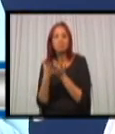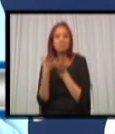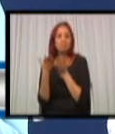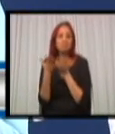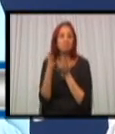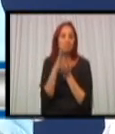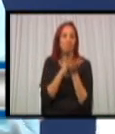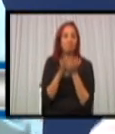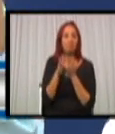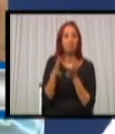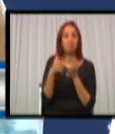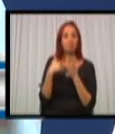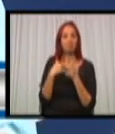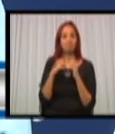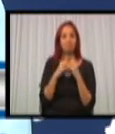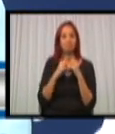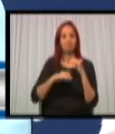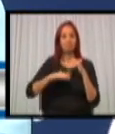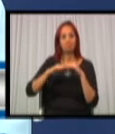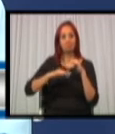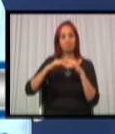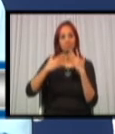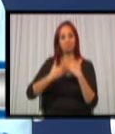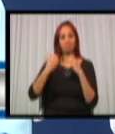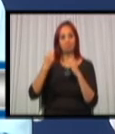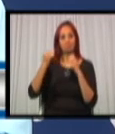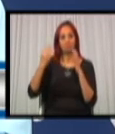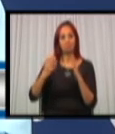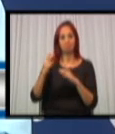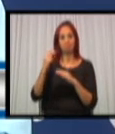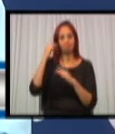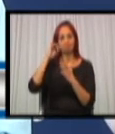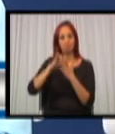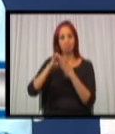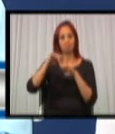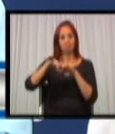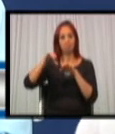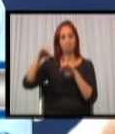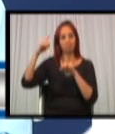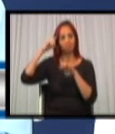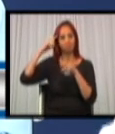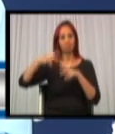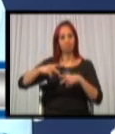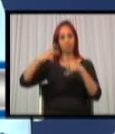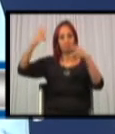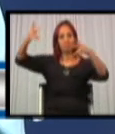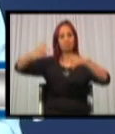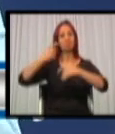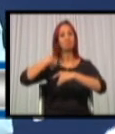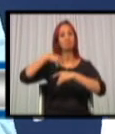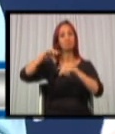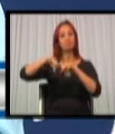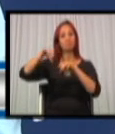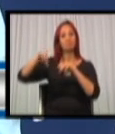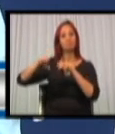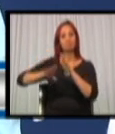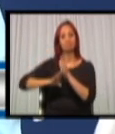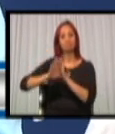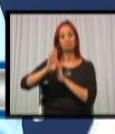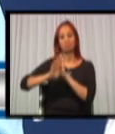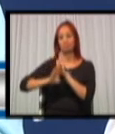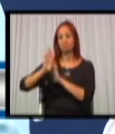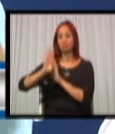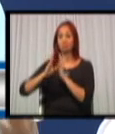tenga cifras altas en criminalidad. Por eso somos un cantón para vivir. Hemos sido un cantón que ha venido creciendo